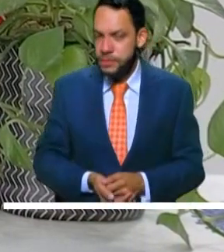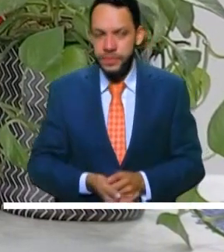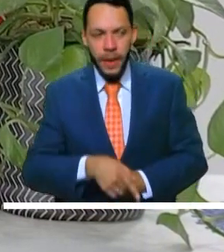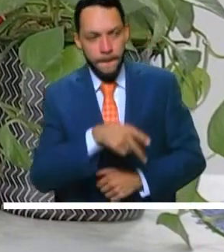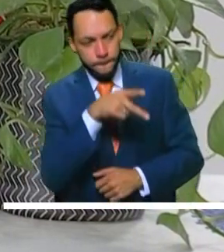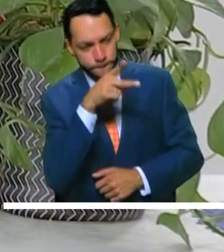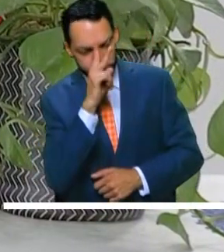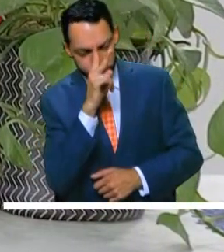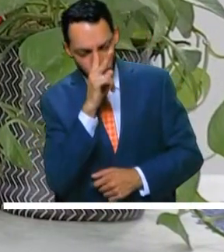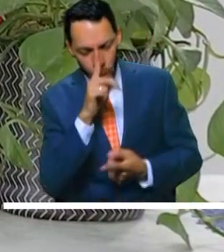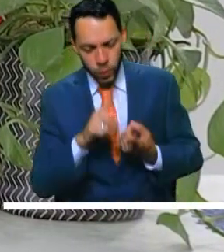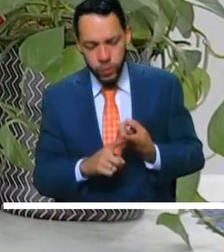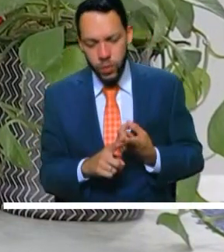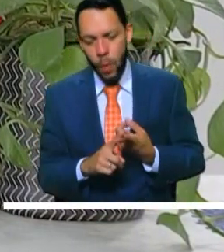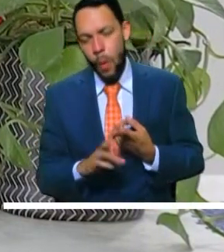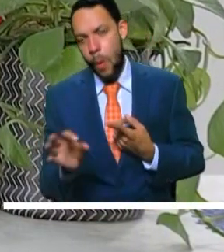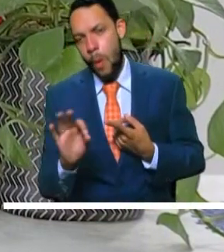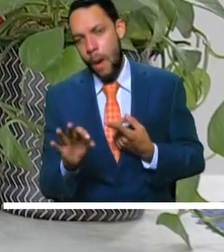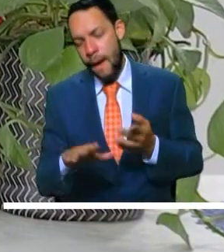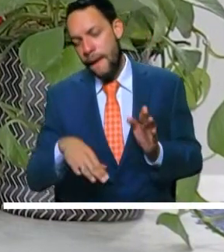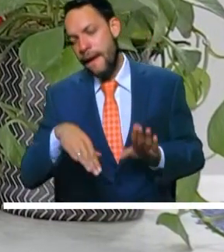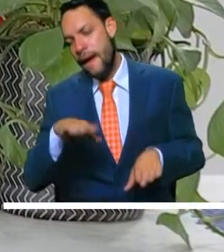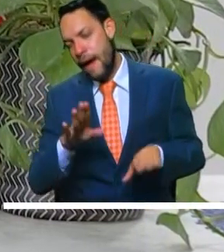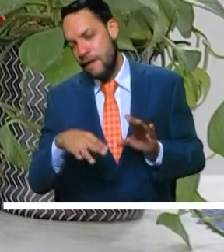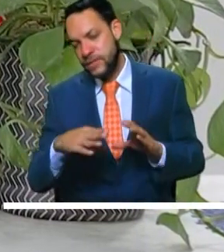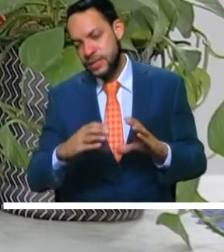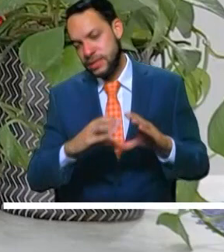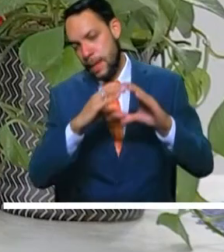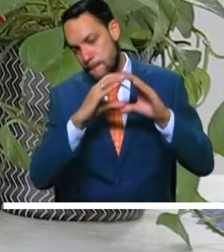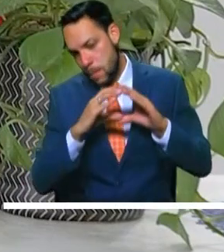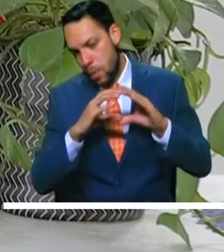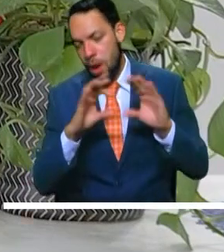Pollo. A veces de pronto una hamburguesa,